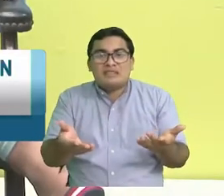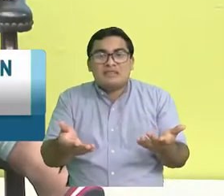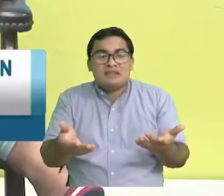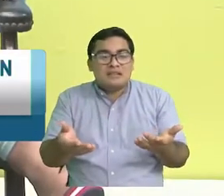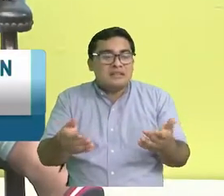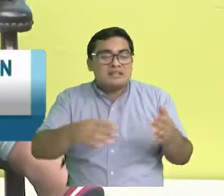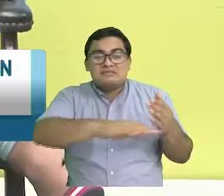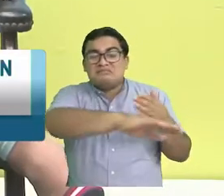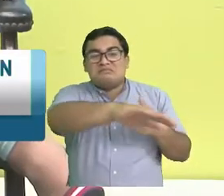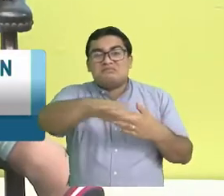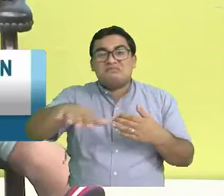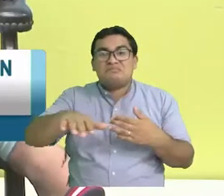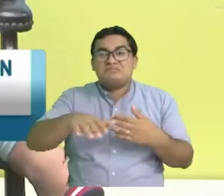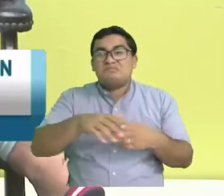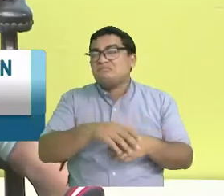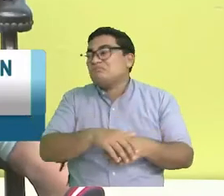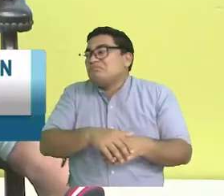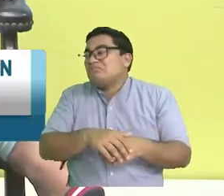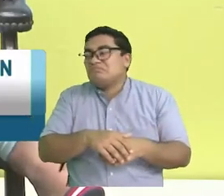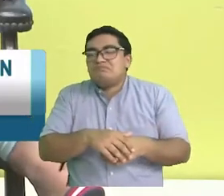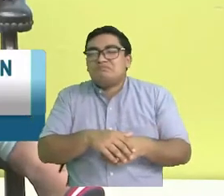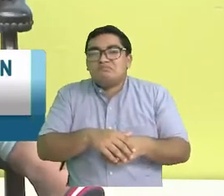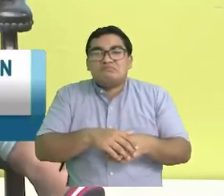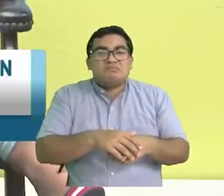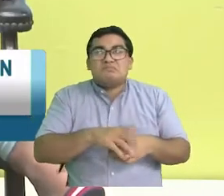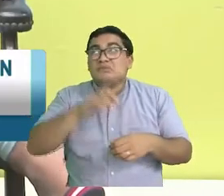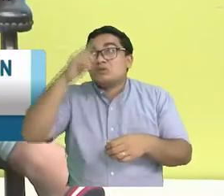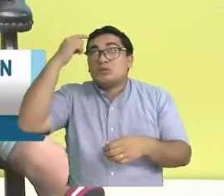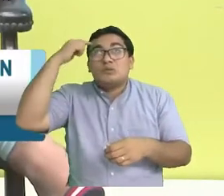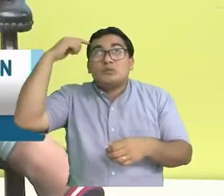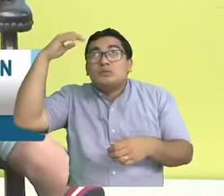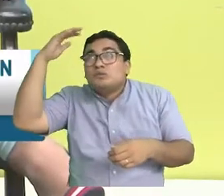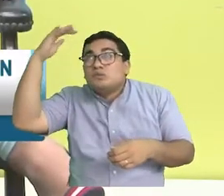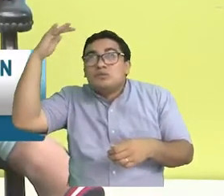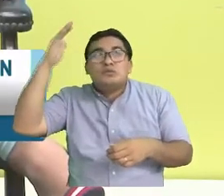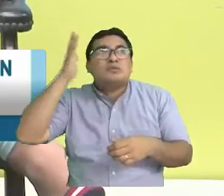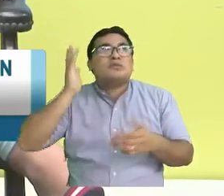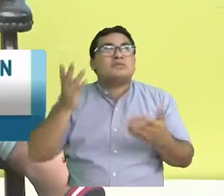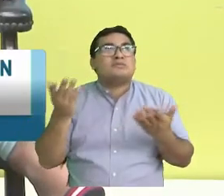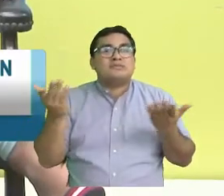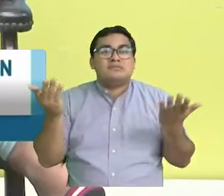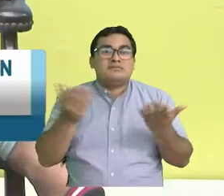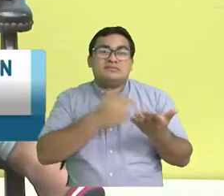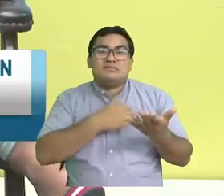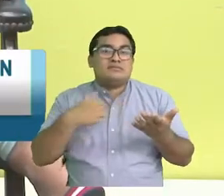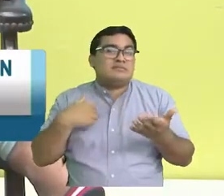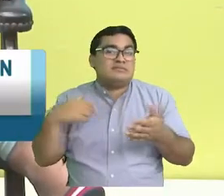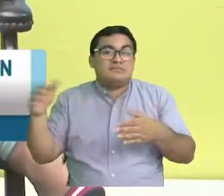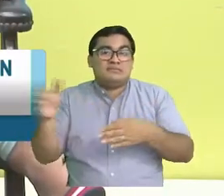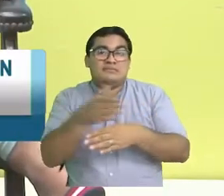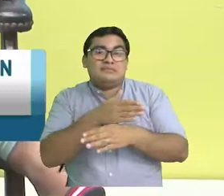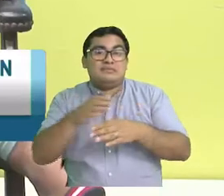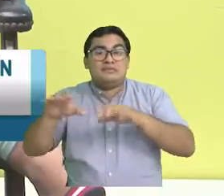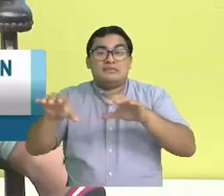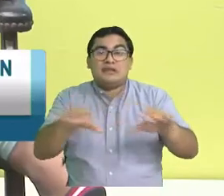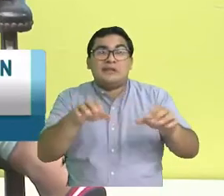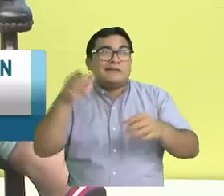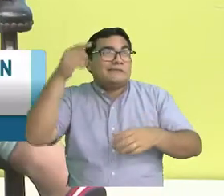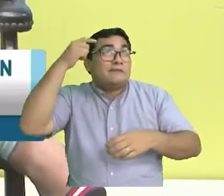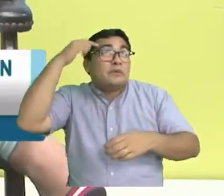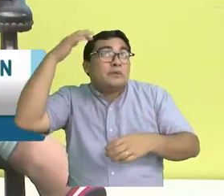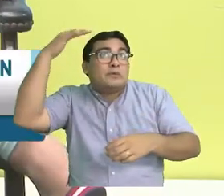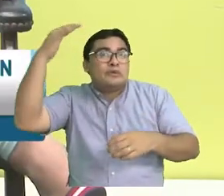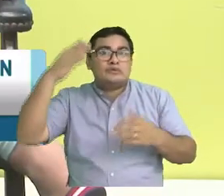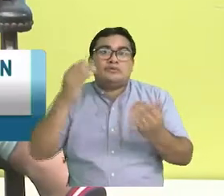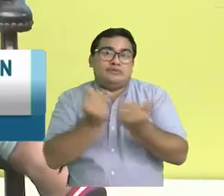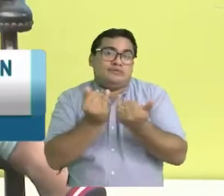se olvidan del plano que tienen enfrente para realizar su actividad y están en otro lado en su cabeza realizando otra actividad mental. Entonces,